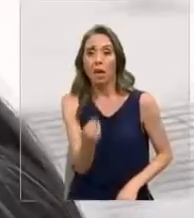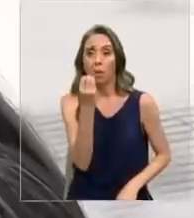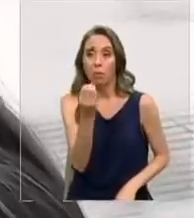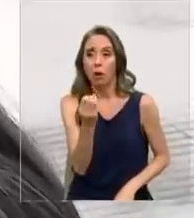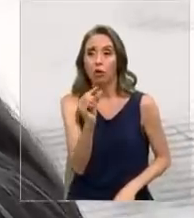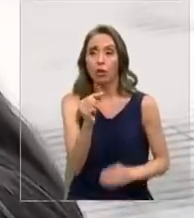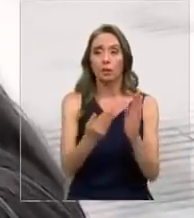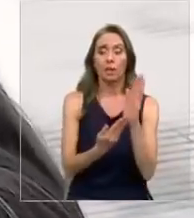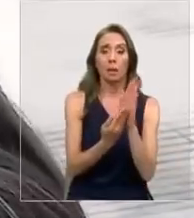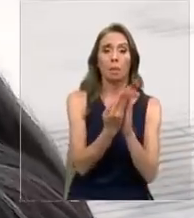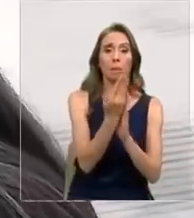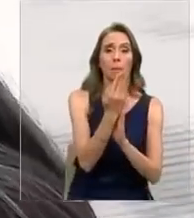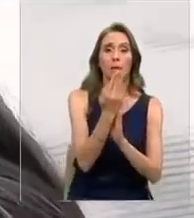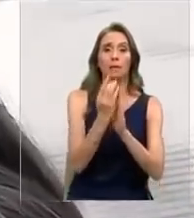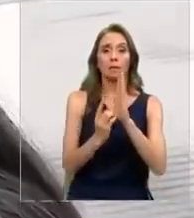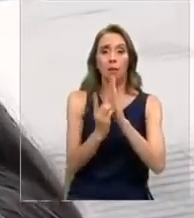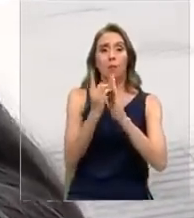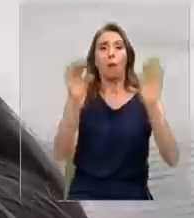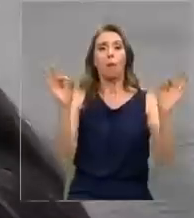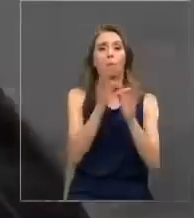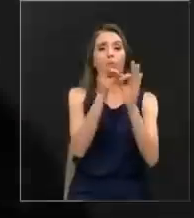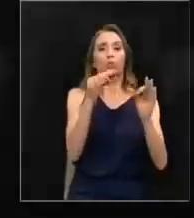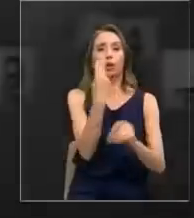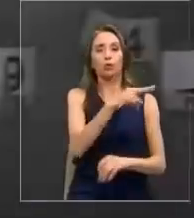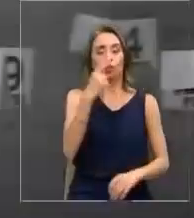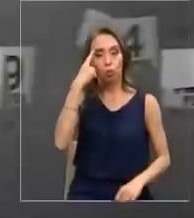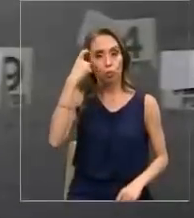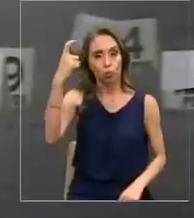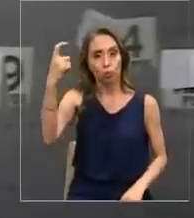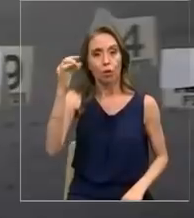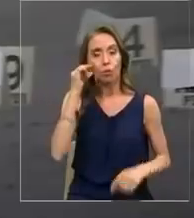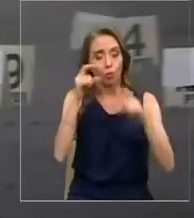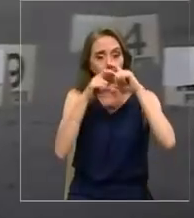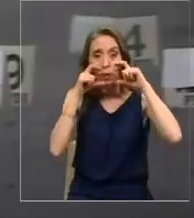Estaba recién empezando a surgir en la música, en su sueño.